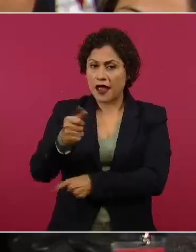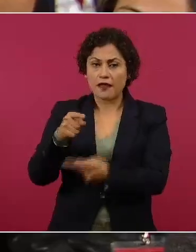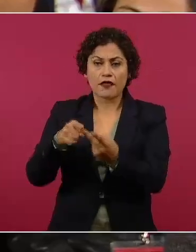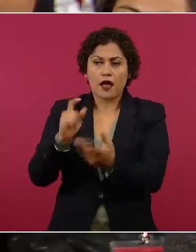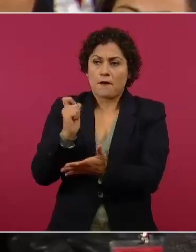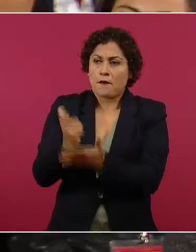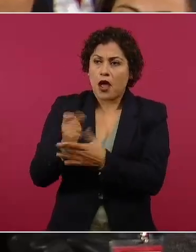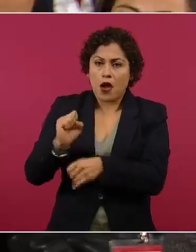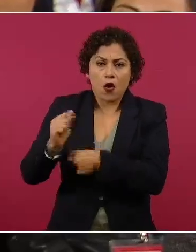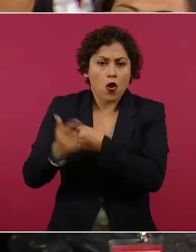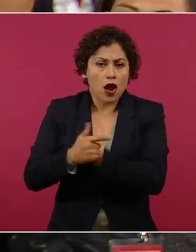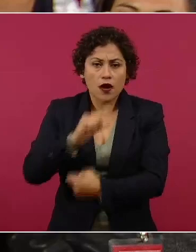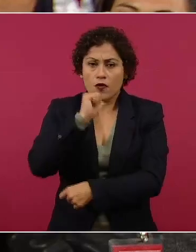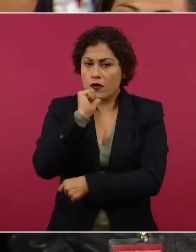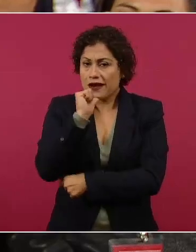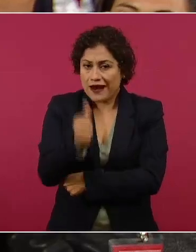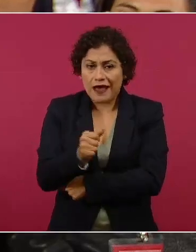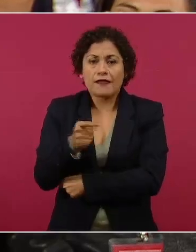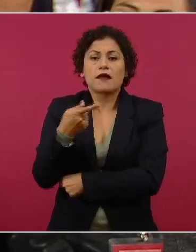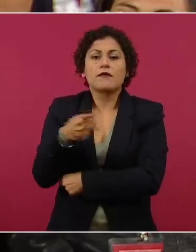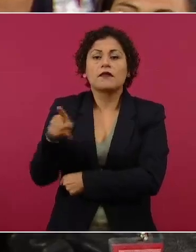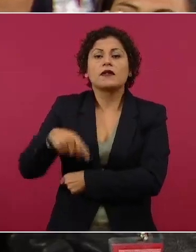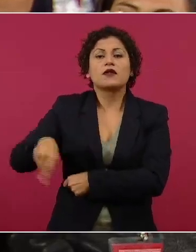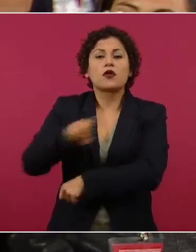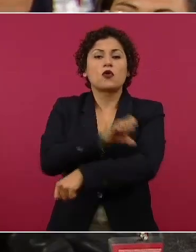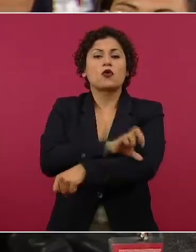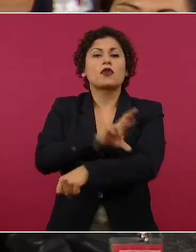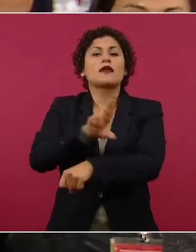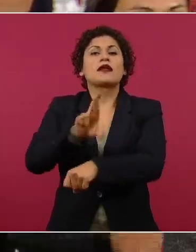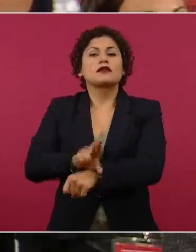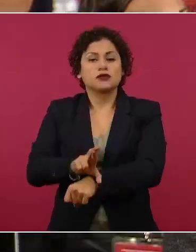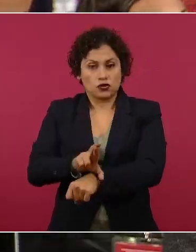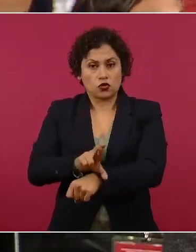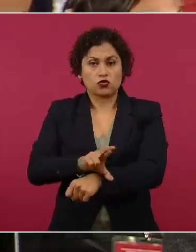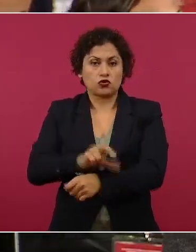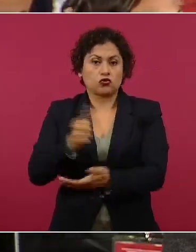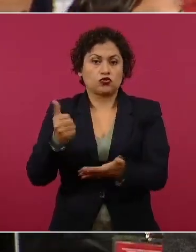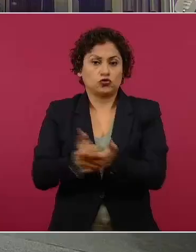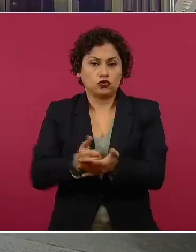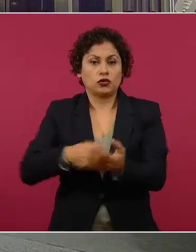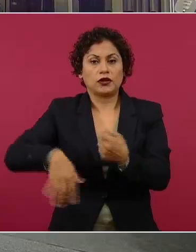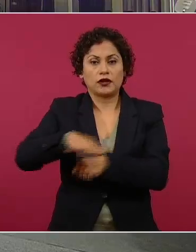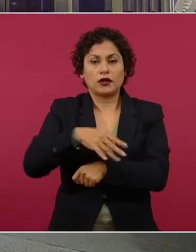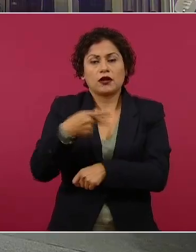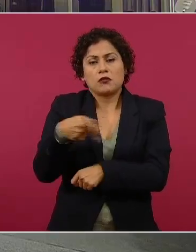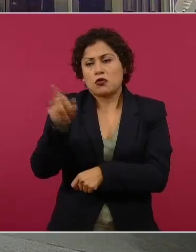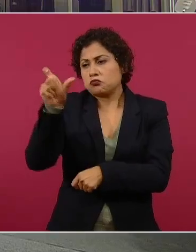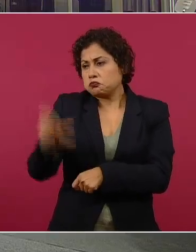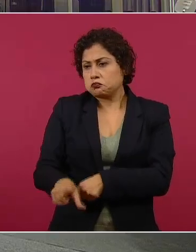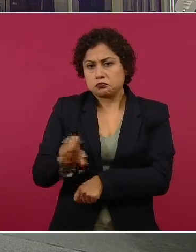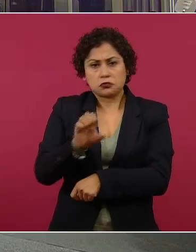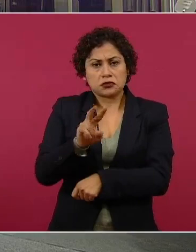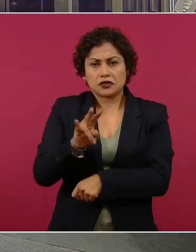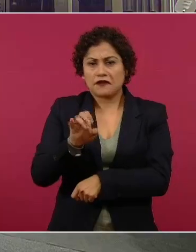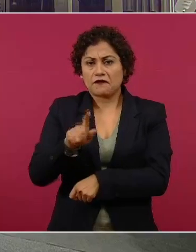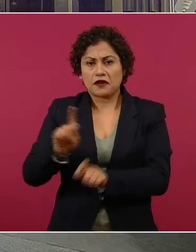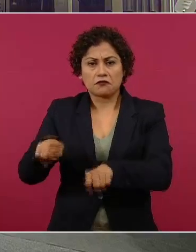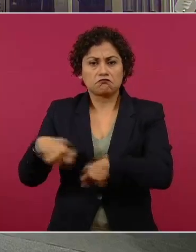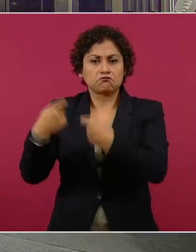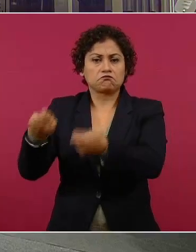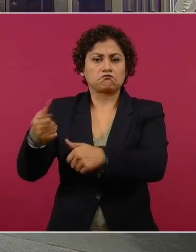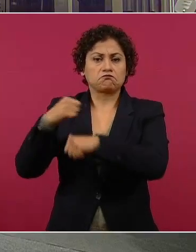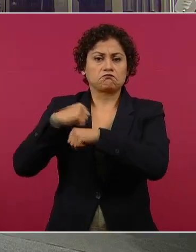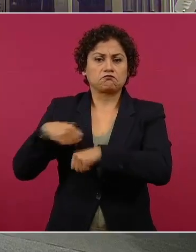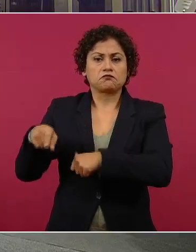especie, aunque su naturaleza es de coordinación ciudadana. En los hechos, son personas civiles que ocupan cargos mediante los que